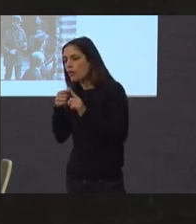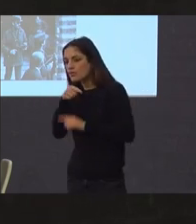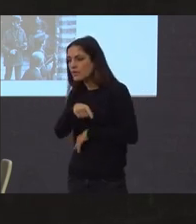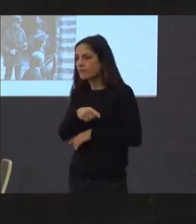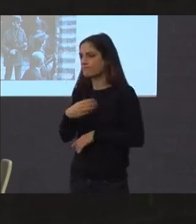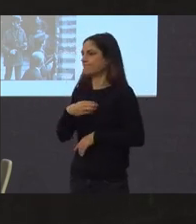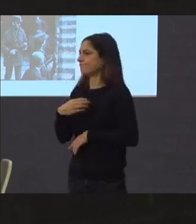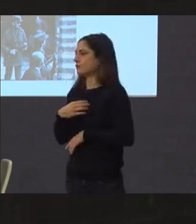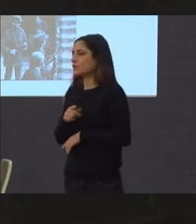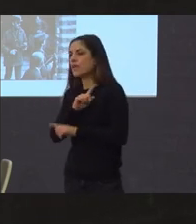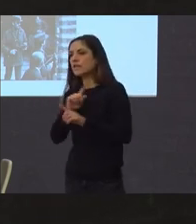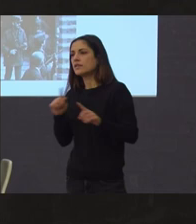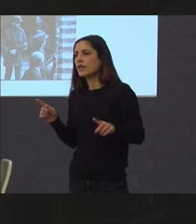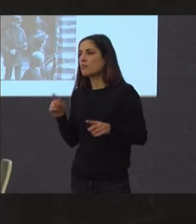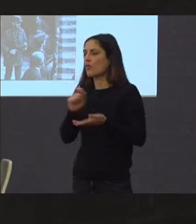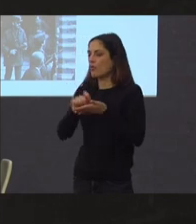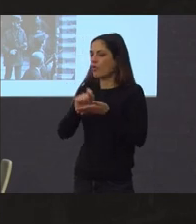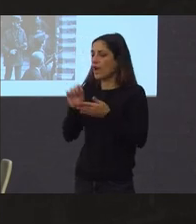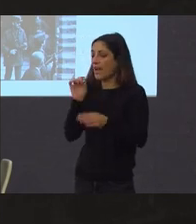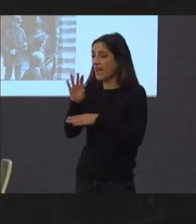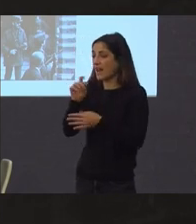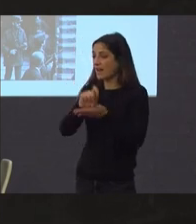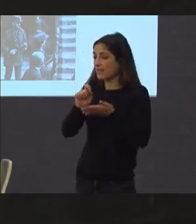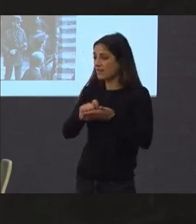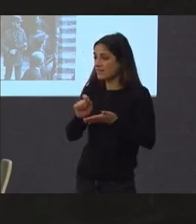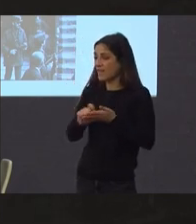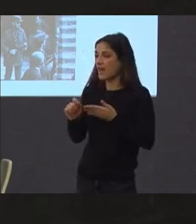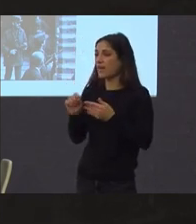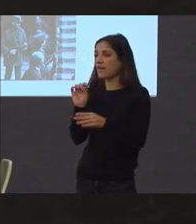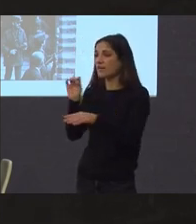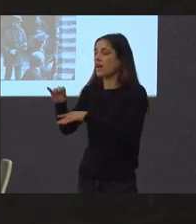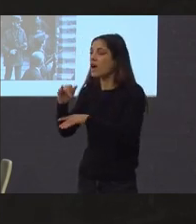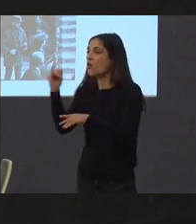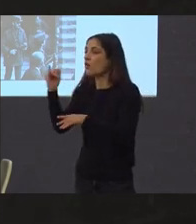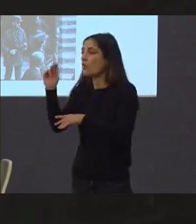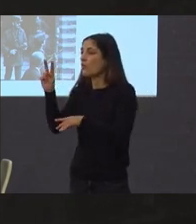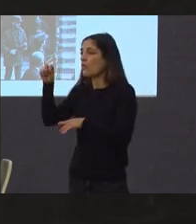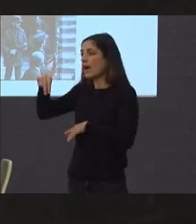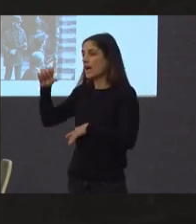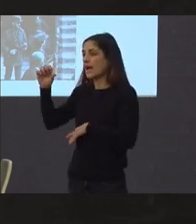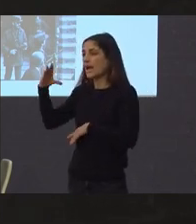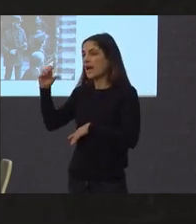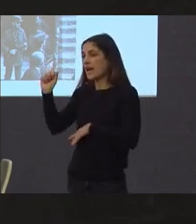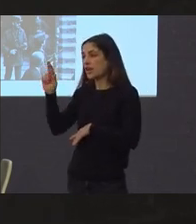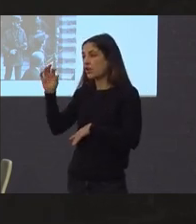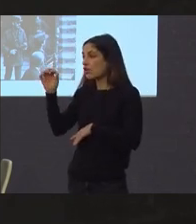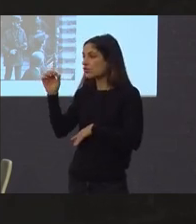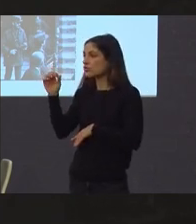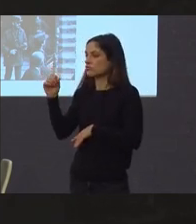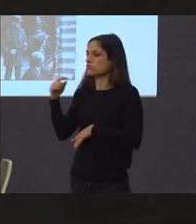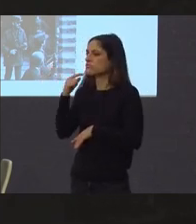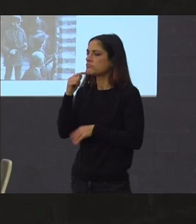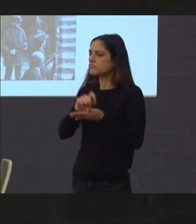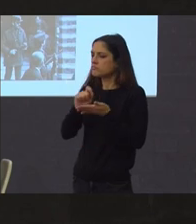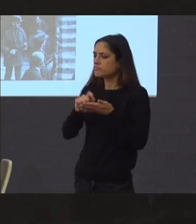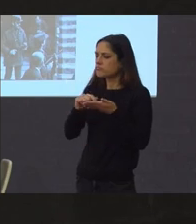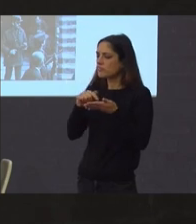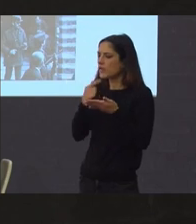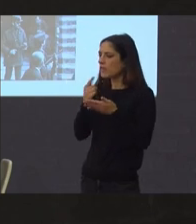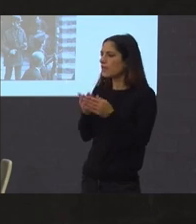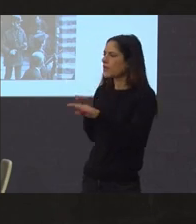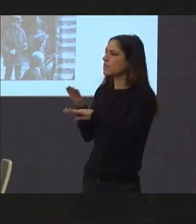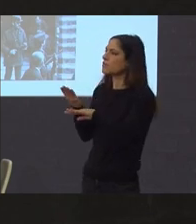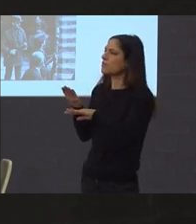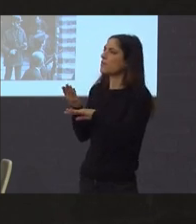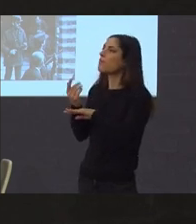tampouco escribir unha carta a Juan Carlos, pedíndolle permiso para referirse